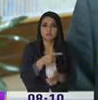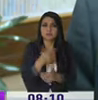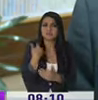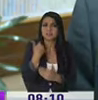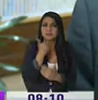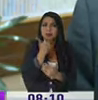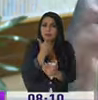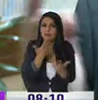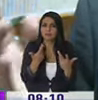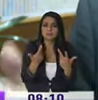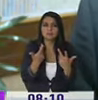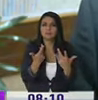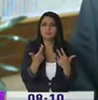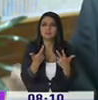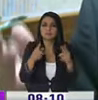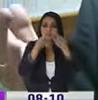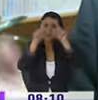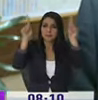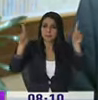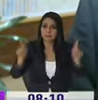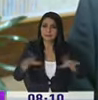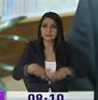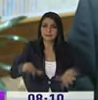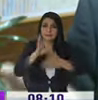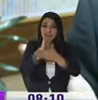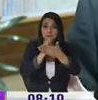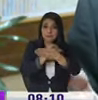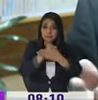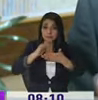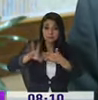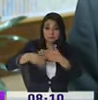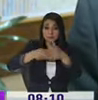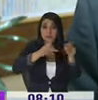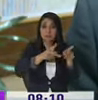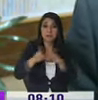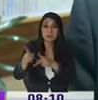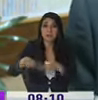relación y coherencia con los mapas que son anexos del Plan de Uso y Ocupación del Suelo.